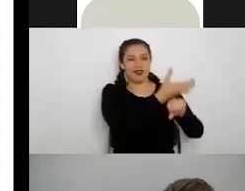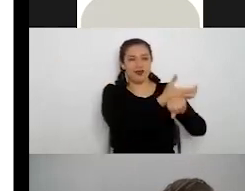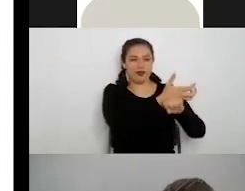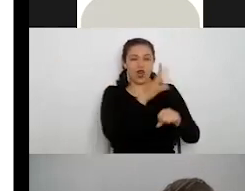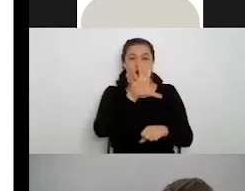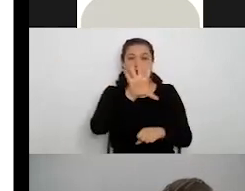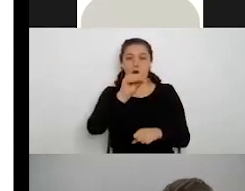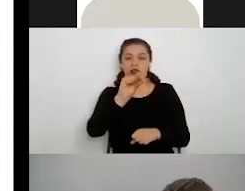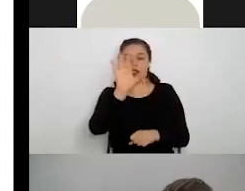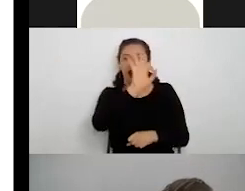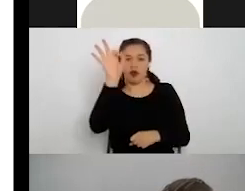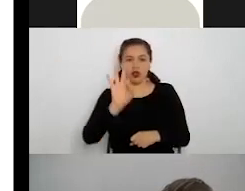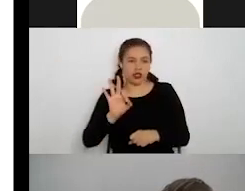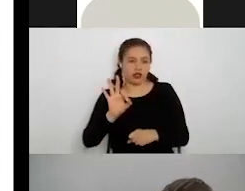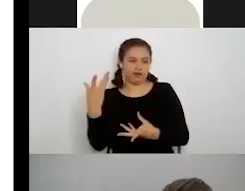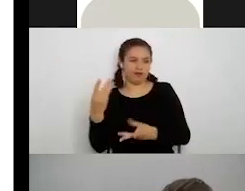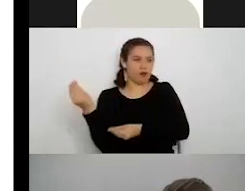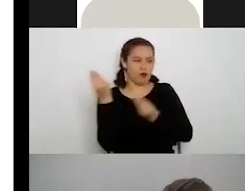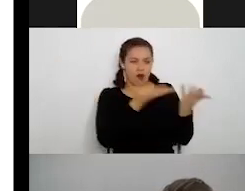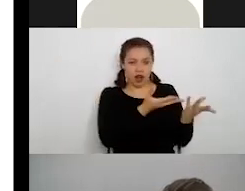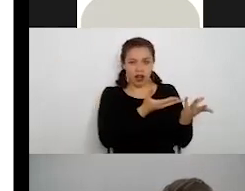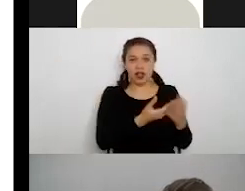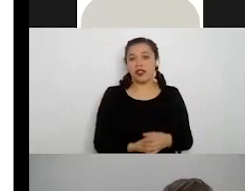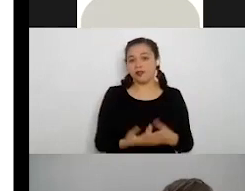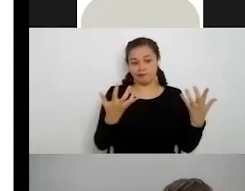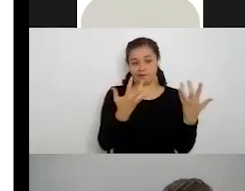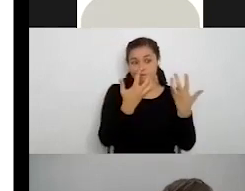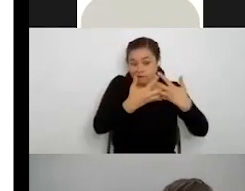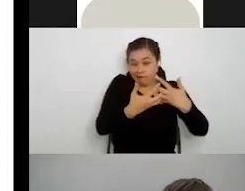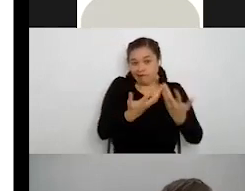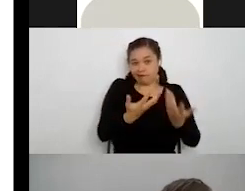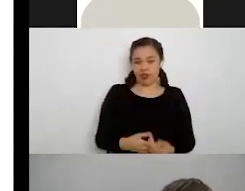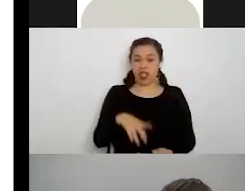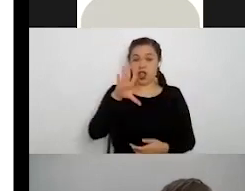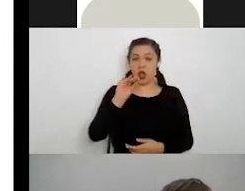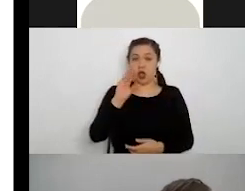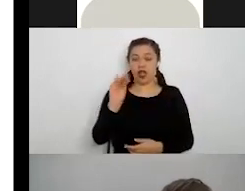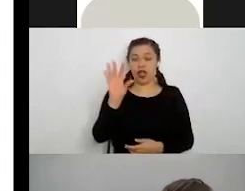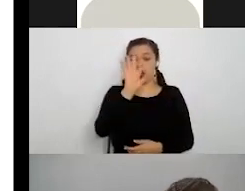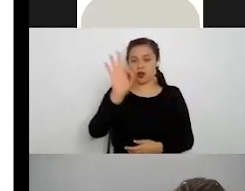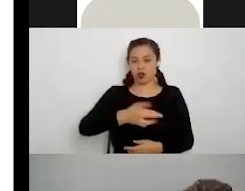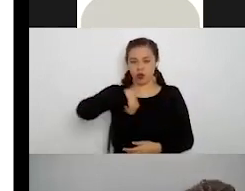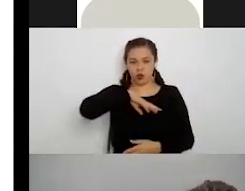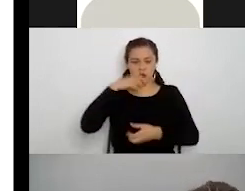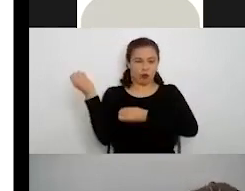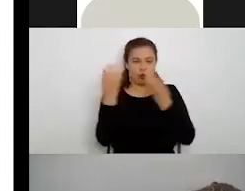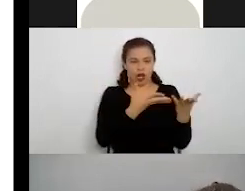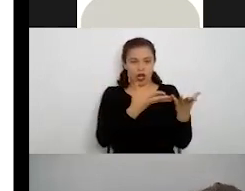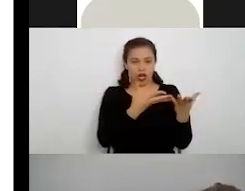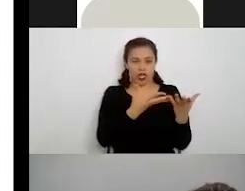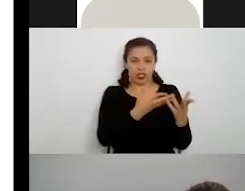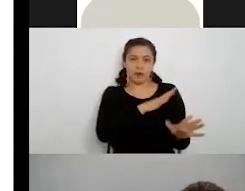la integración. Y de eso que 90% que exportamos, debe ser un 85